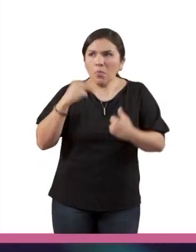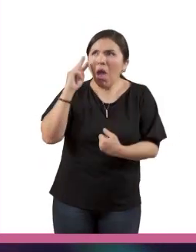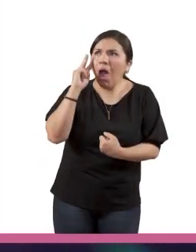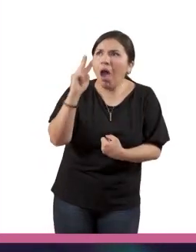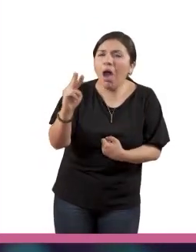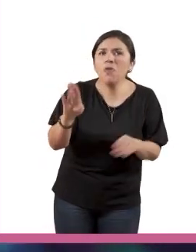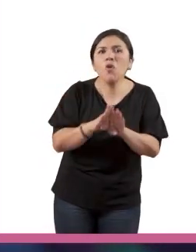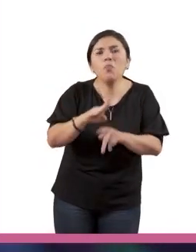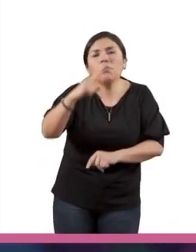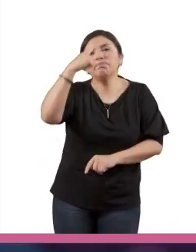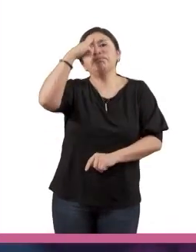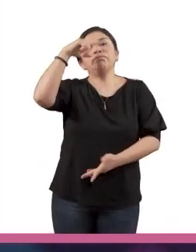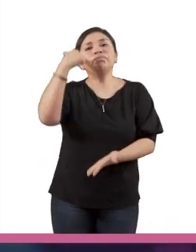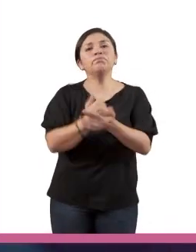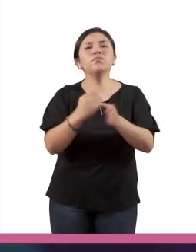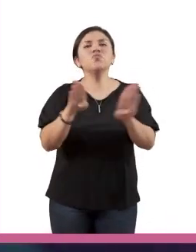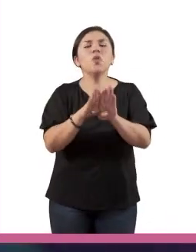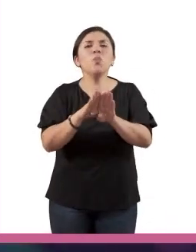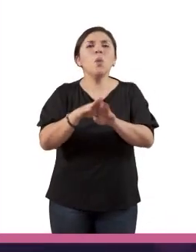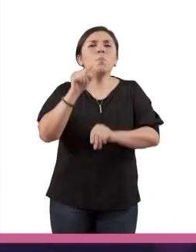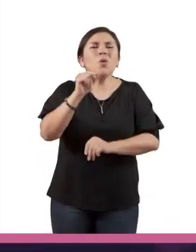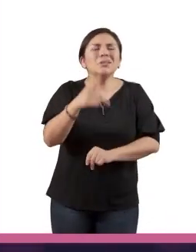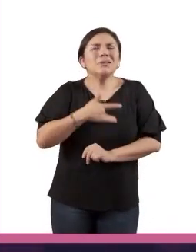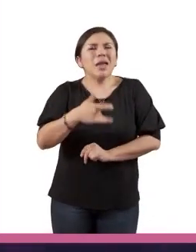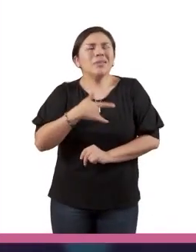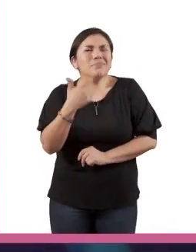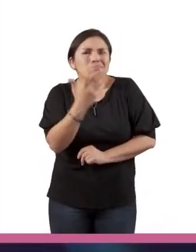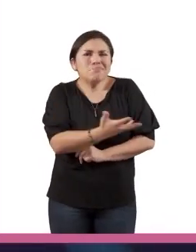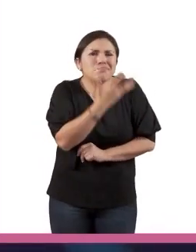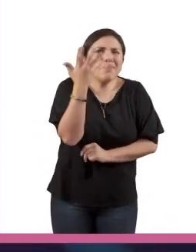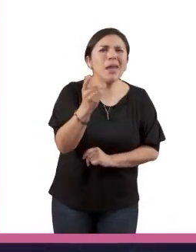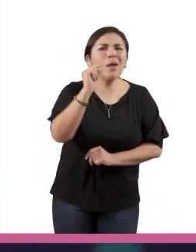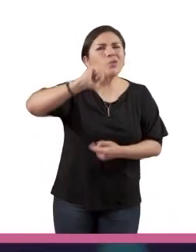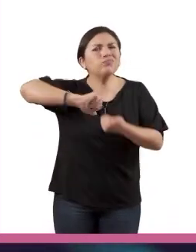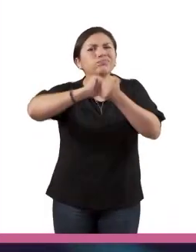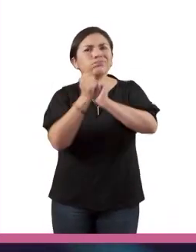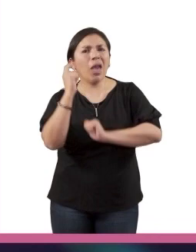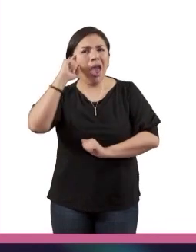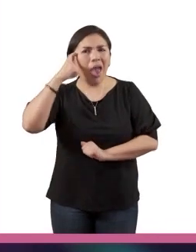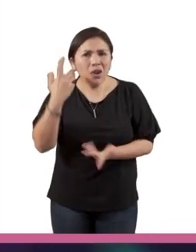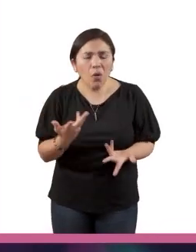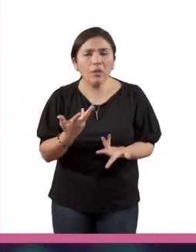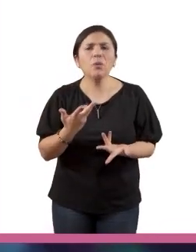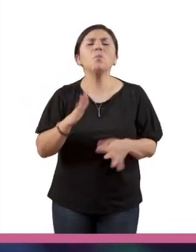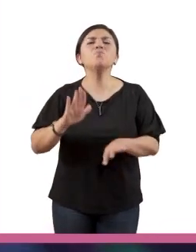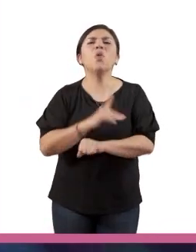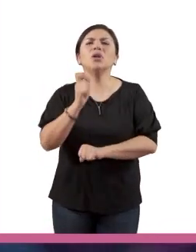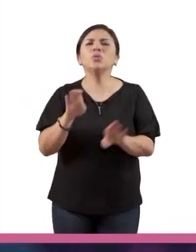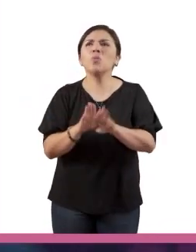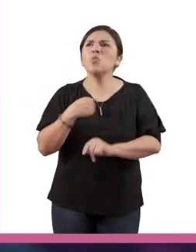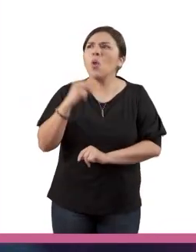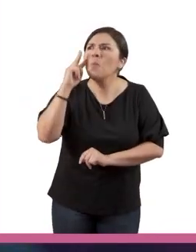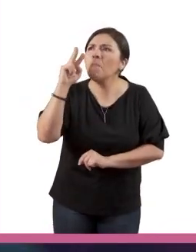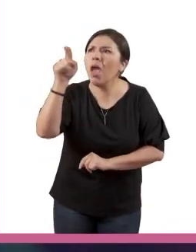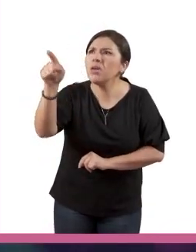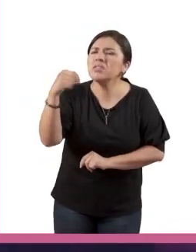implica supone cierta inhibición para los chicos y cierto grado de enojo, porque es cómo voy a